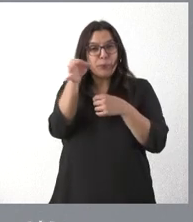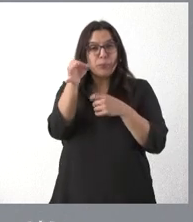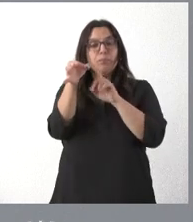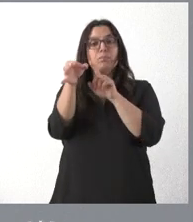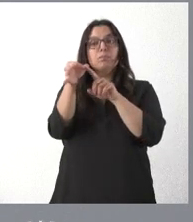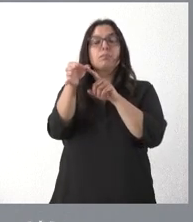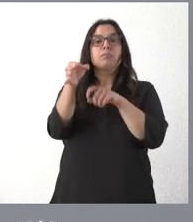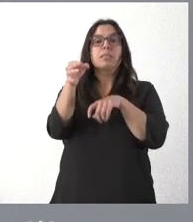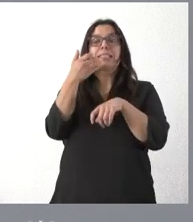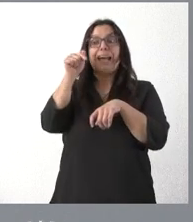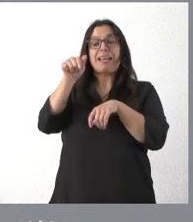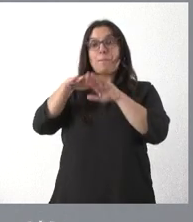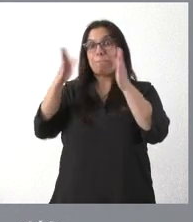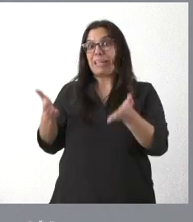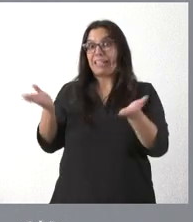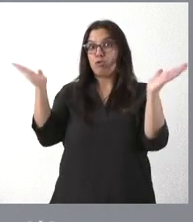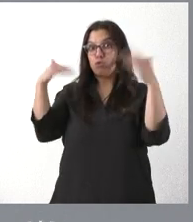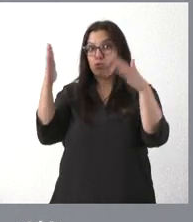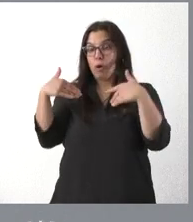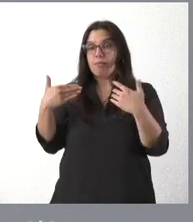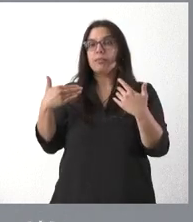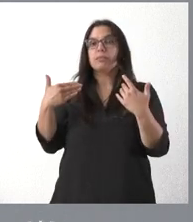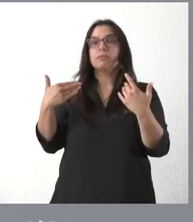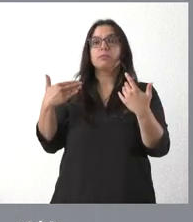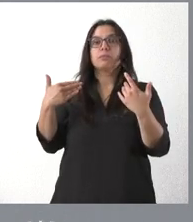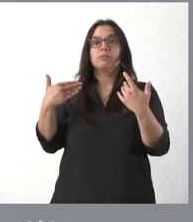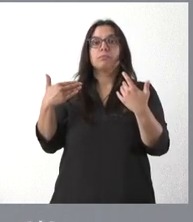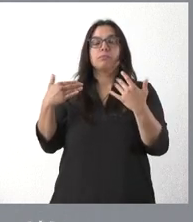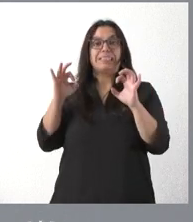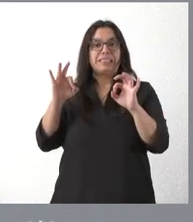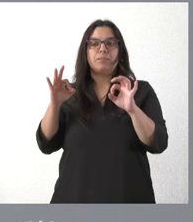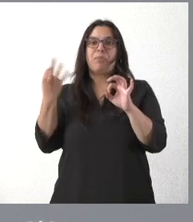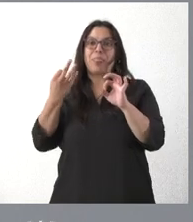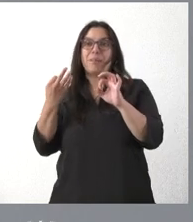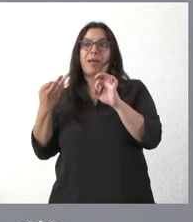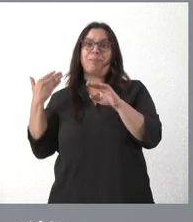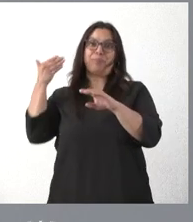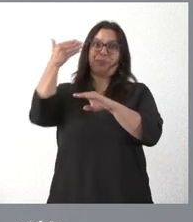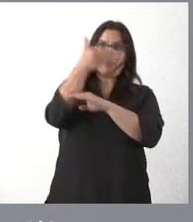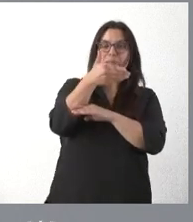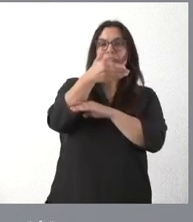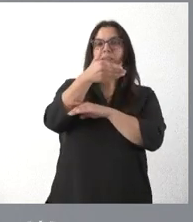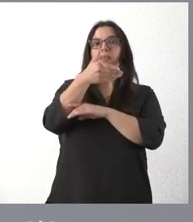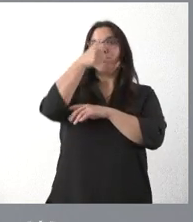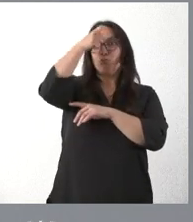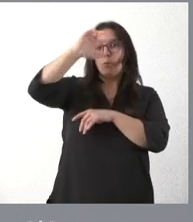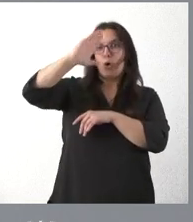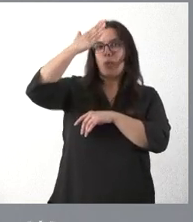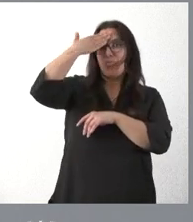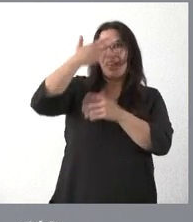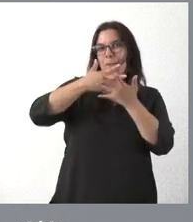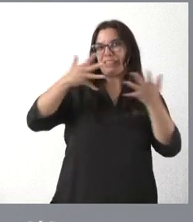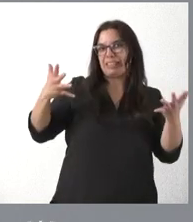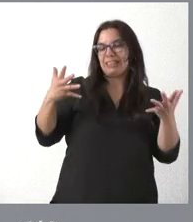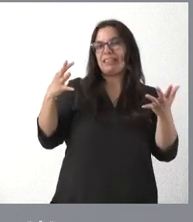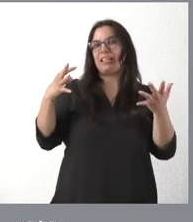se haya constituido allí una mesa electoral específica y que tengan que ser trasladadas o usar